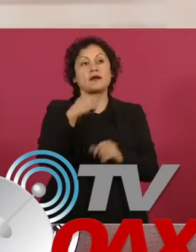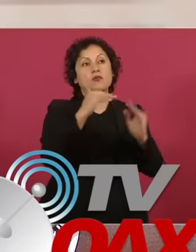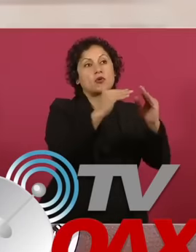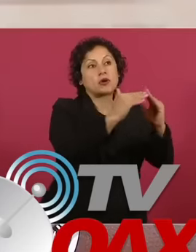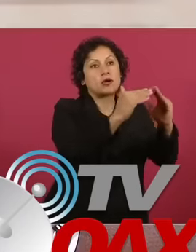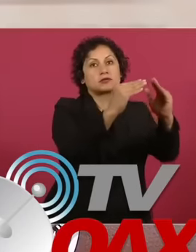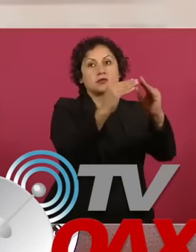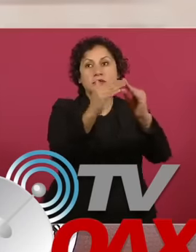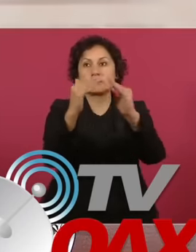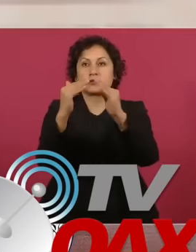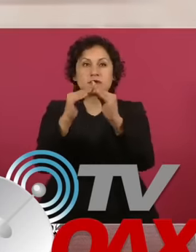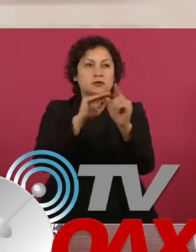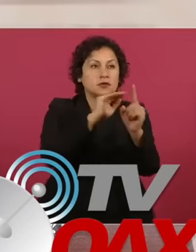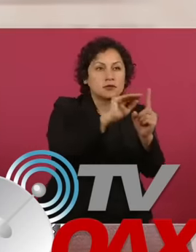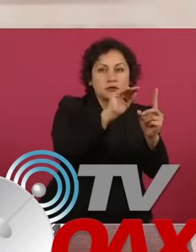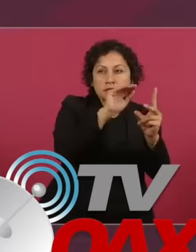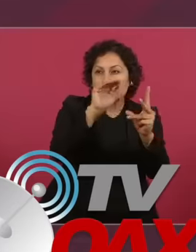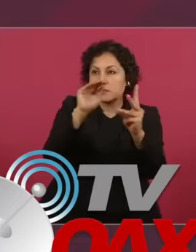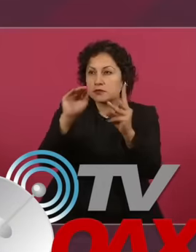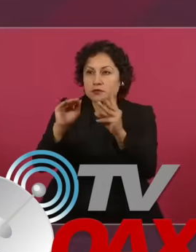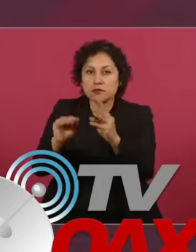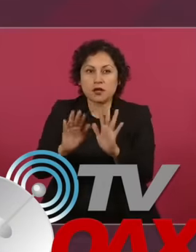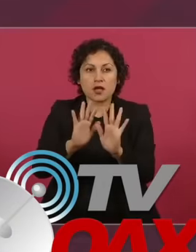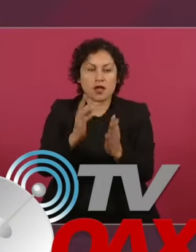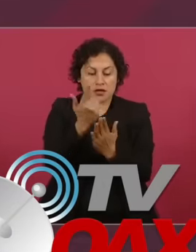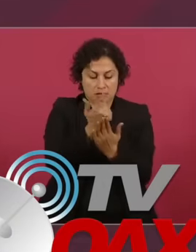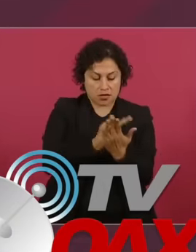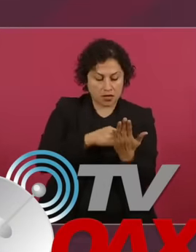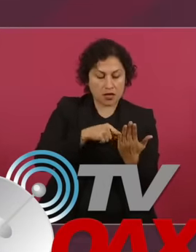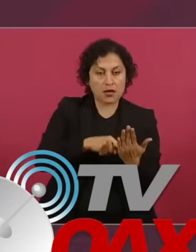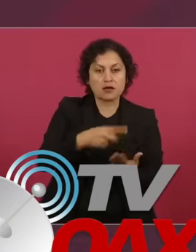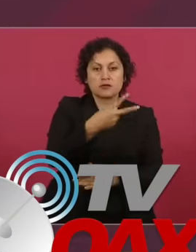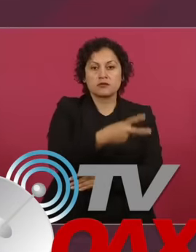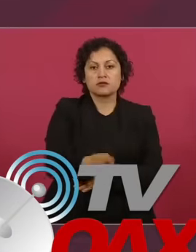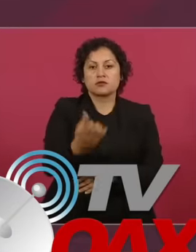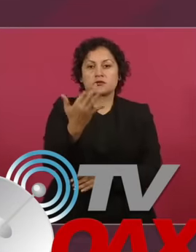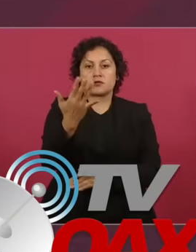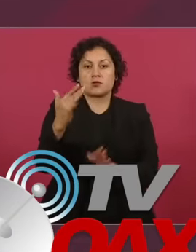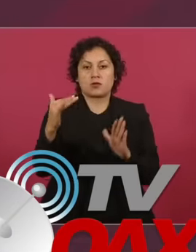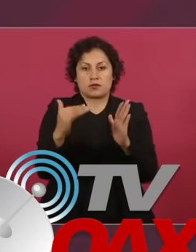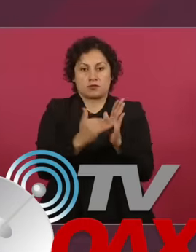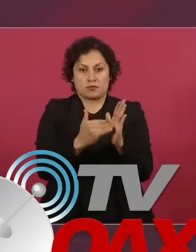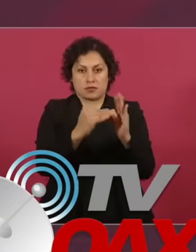más de 250 mil hogares